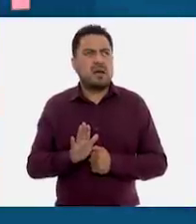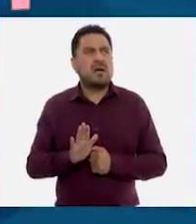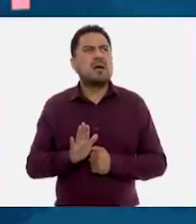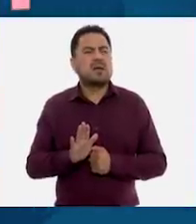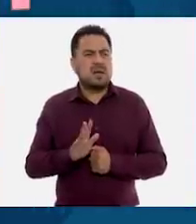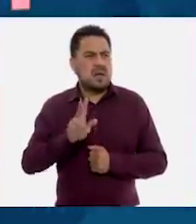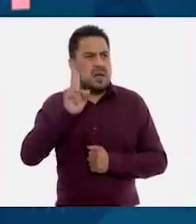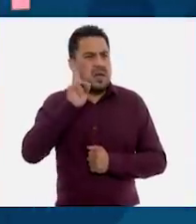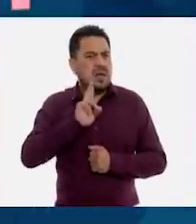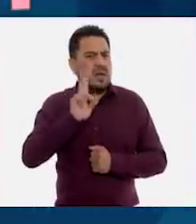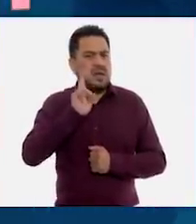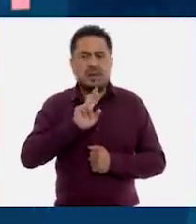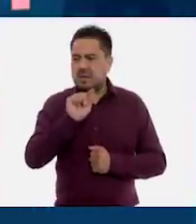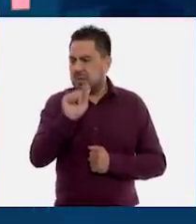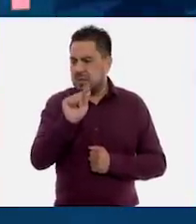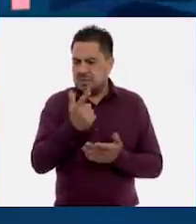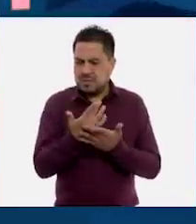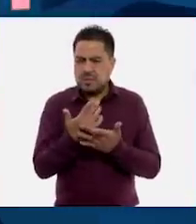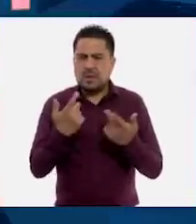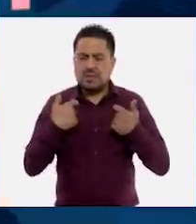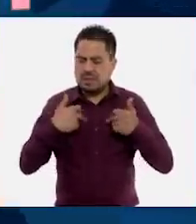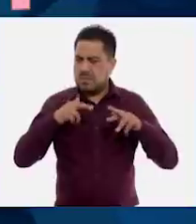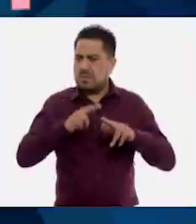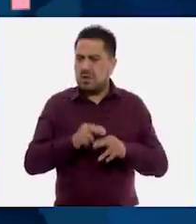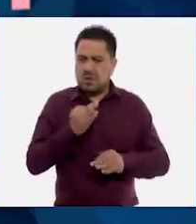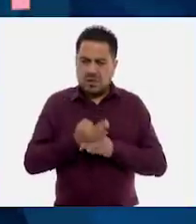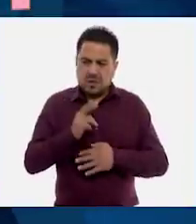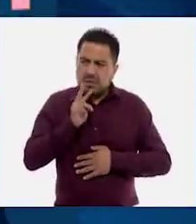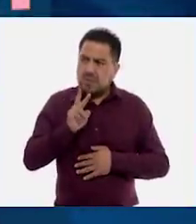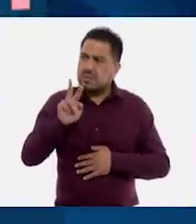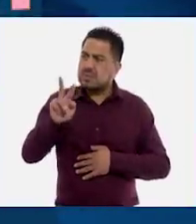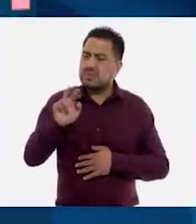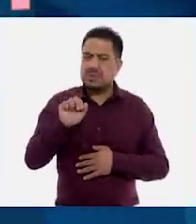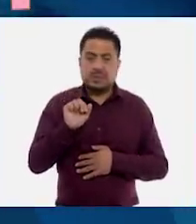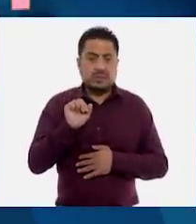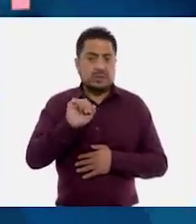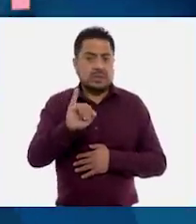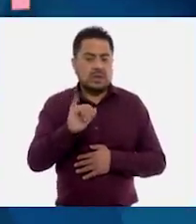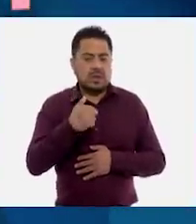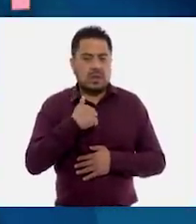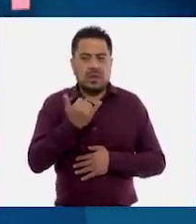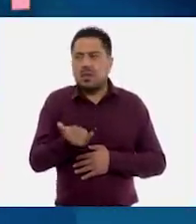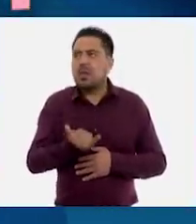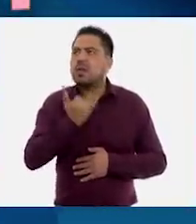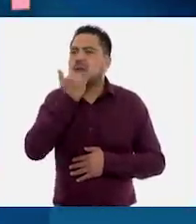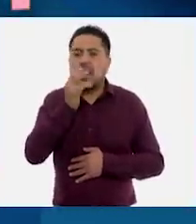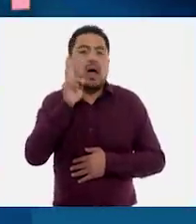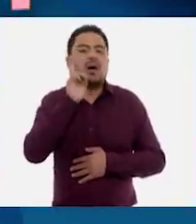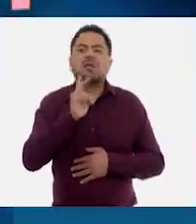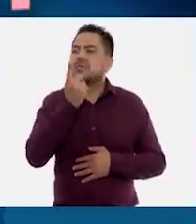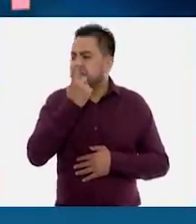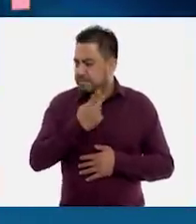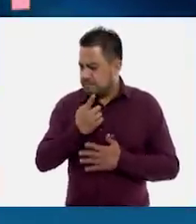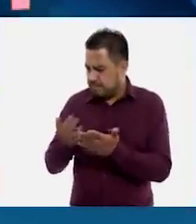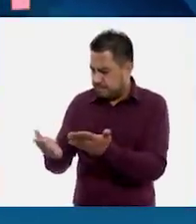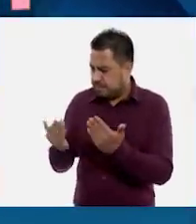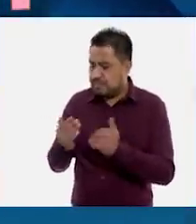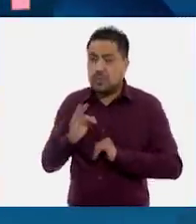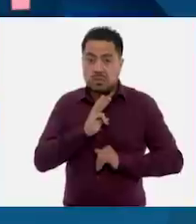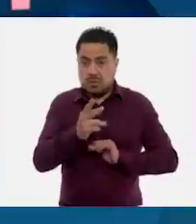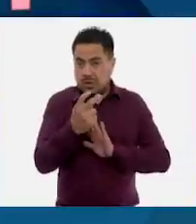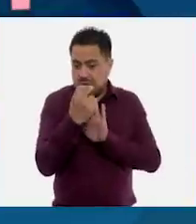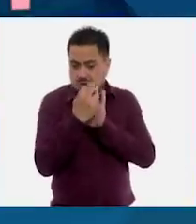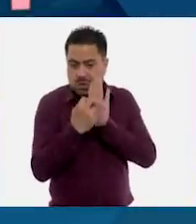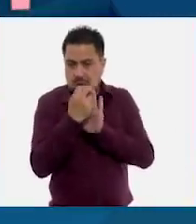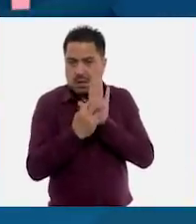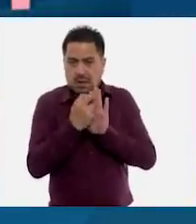A ver, maestra, viendo aquí esto, quiero ver si me equivoco. A ver, dime. Me puedes corregir, ¿eh?